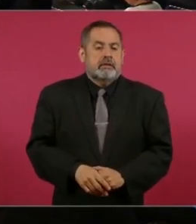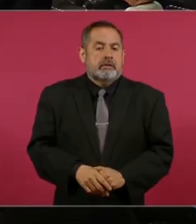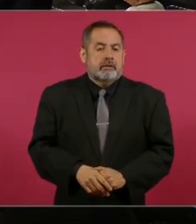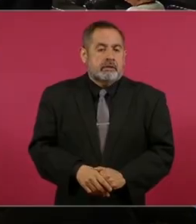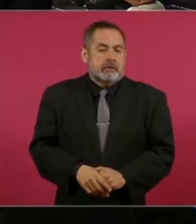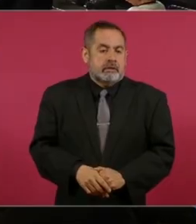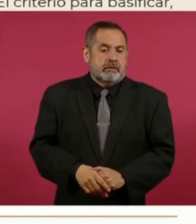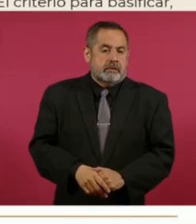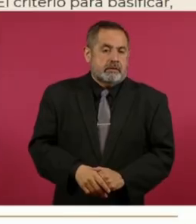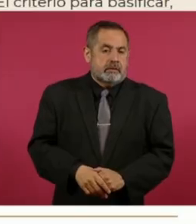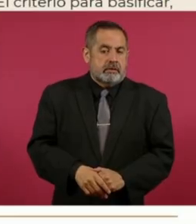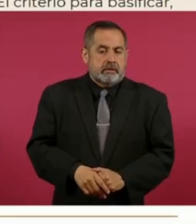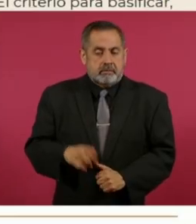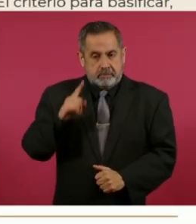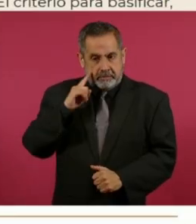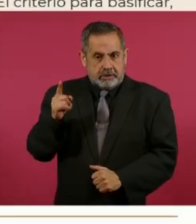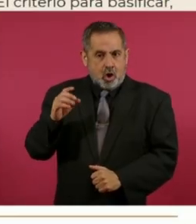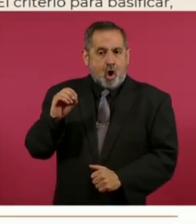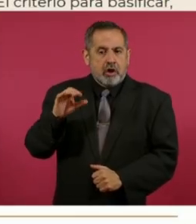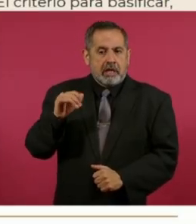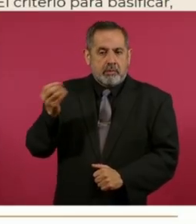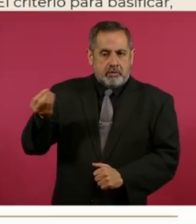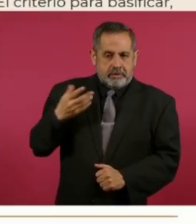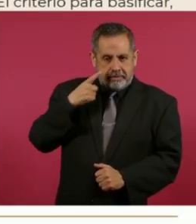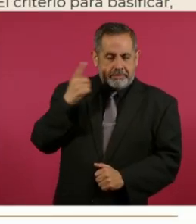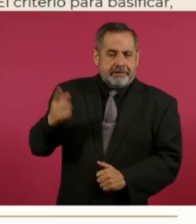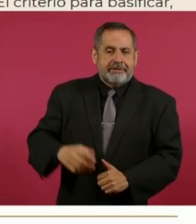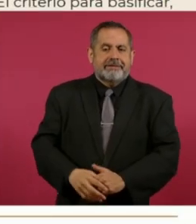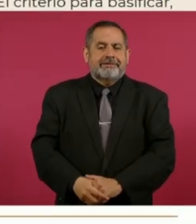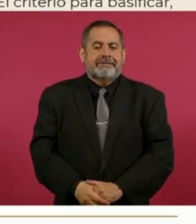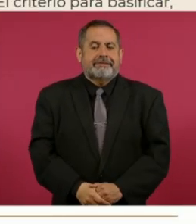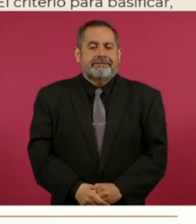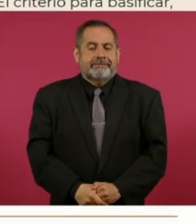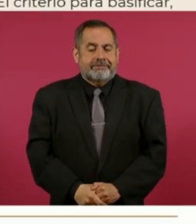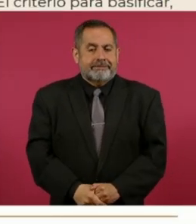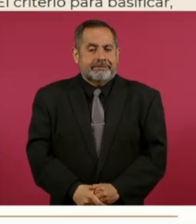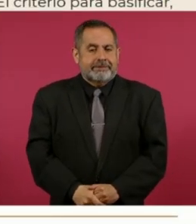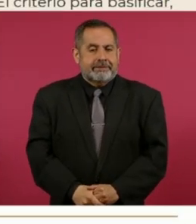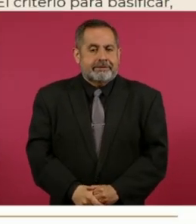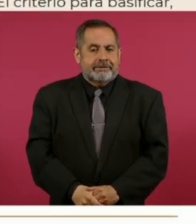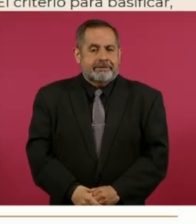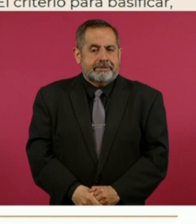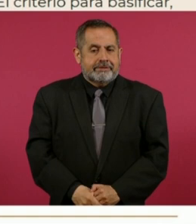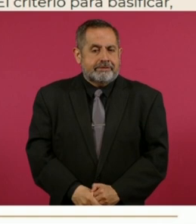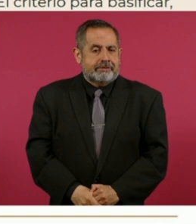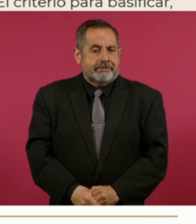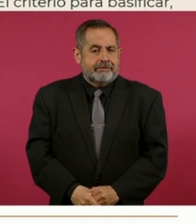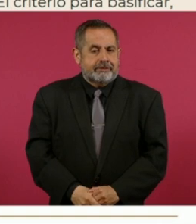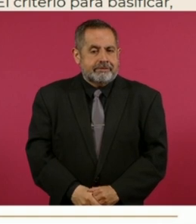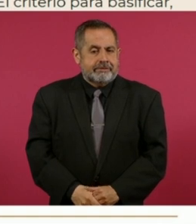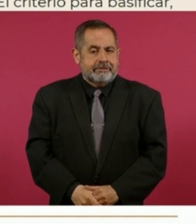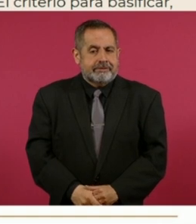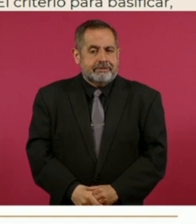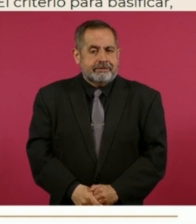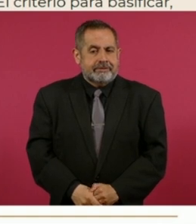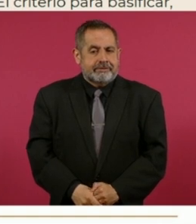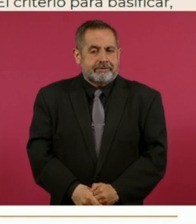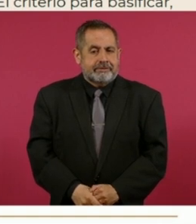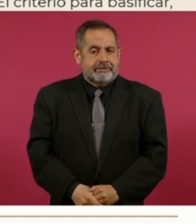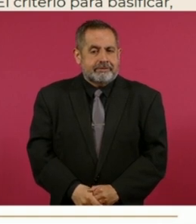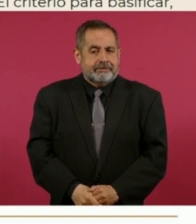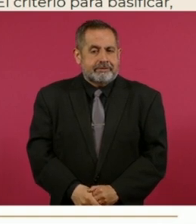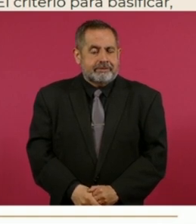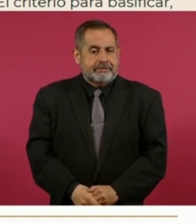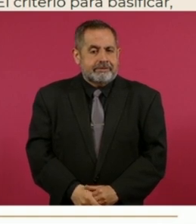lo que manda Octavio. Sí, van 24,000 más. Pero más son 30,000 en total, bueno, ¿qué les